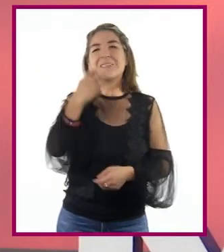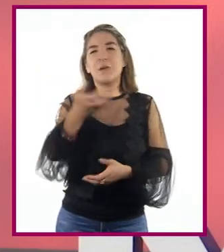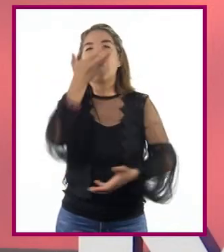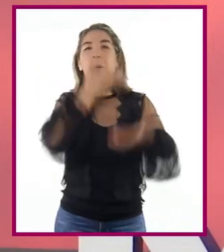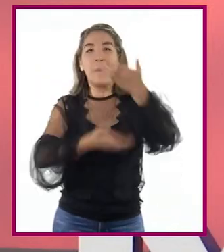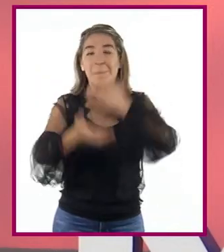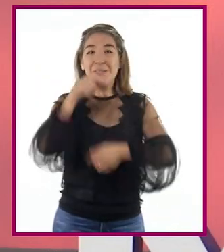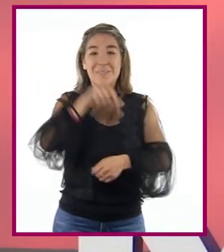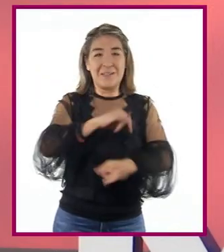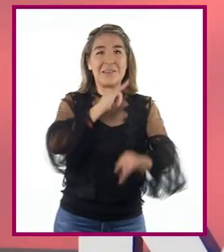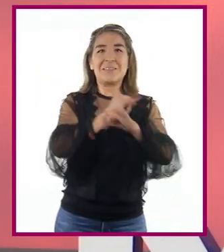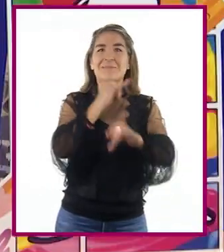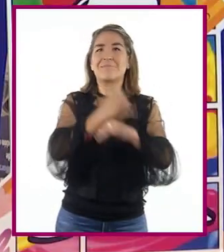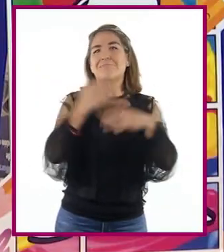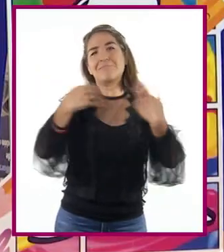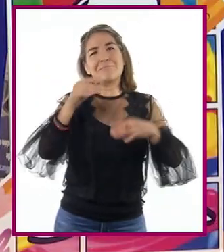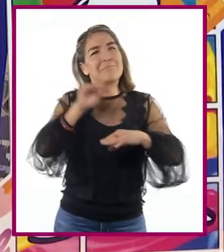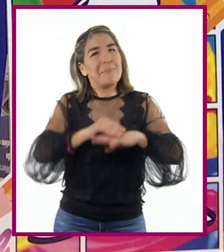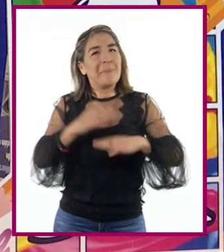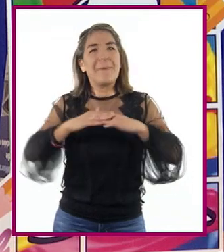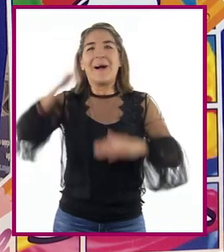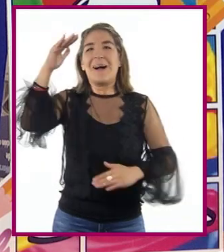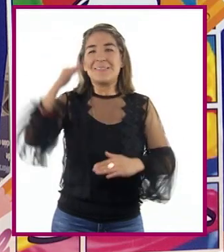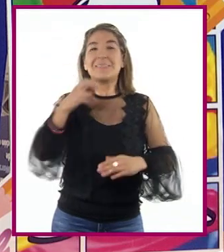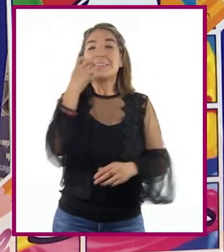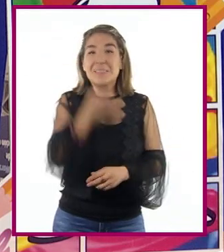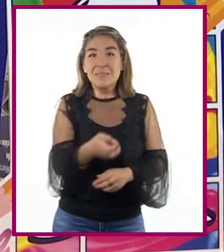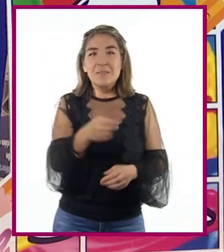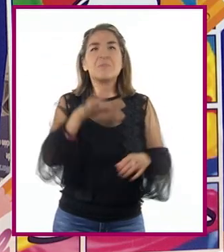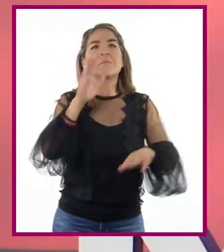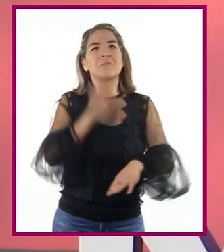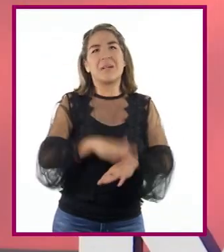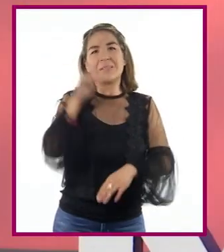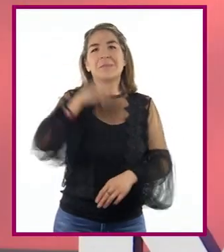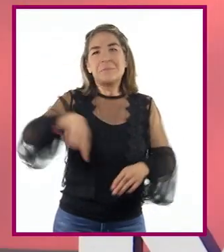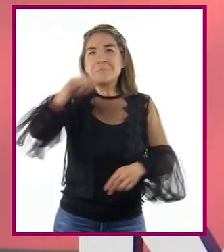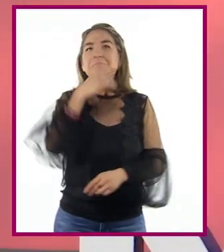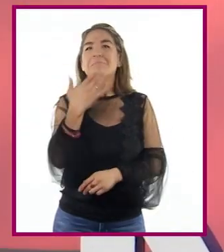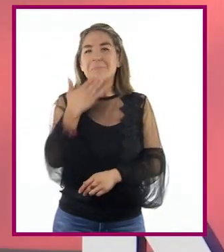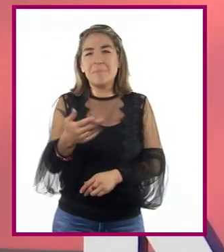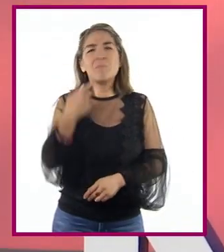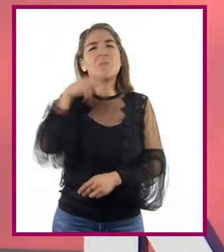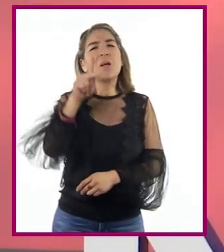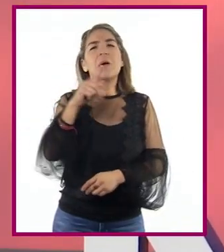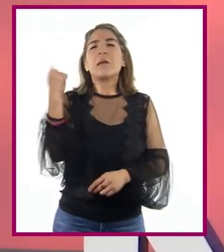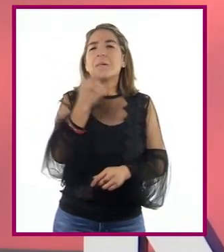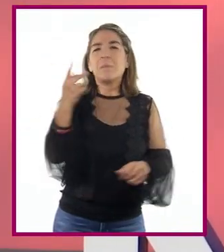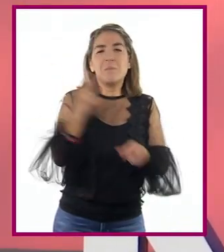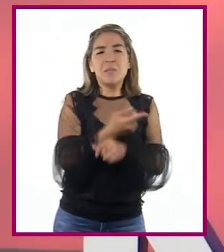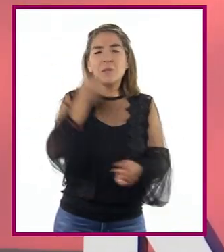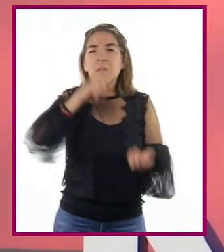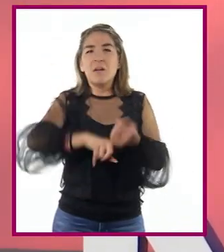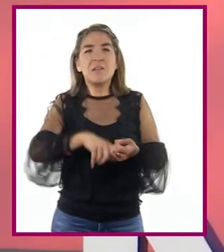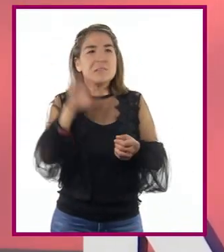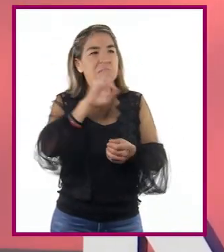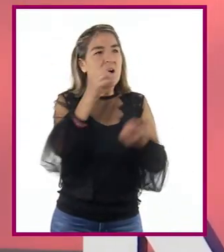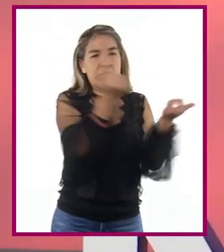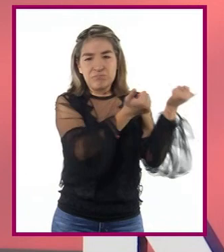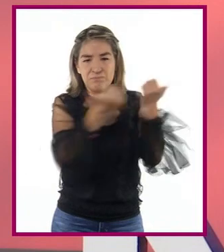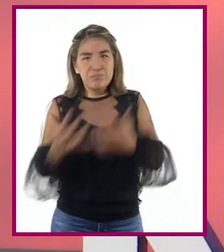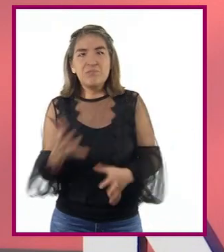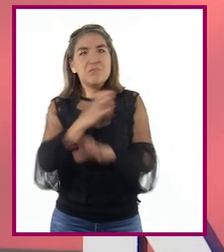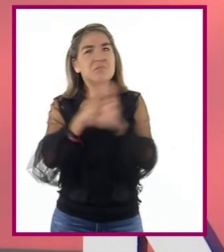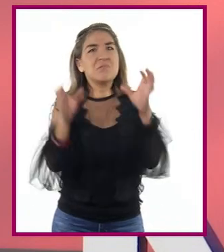por internet se ha incrementado y en general todo sale bien. Pero, ¿qué sucede cuando el producto no llega?